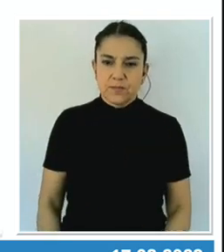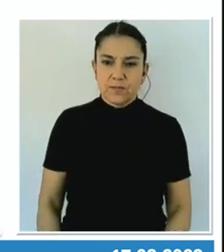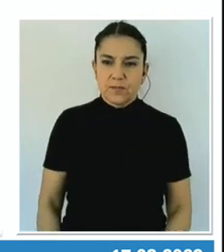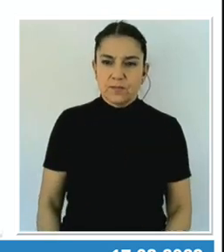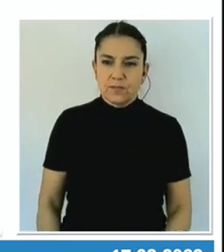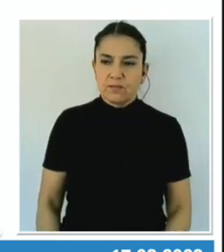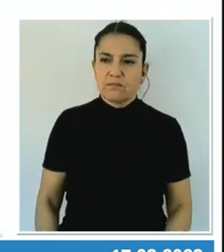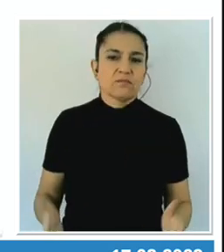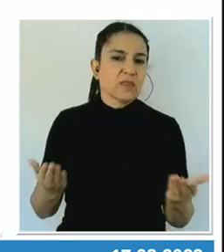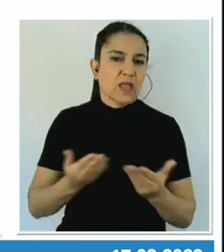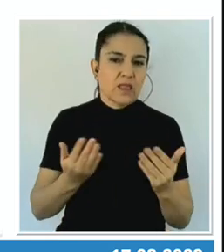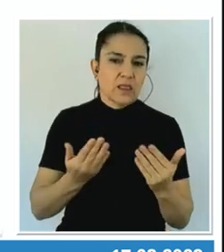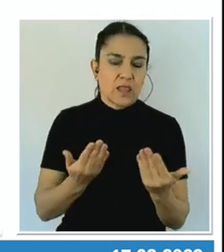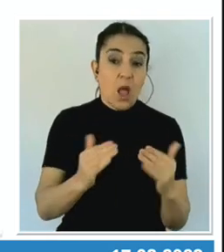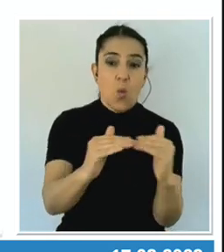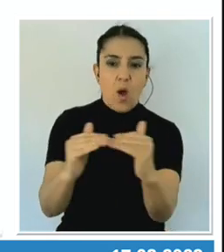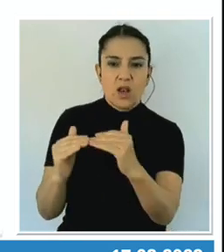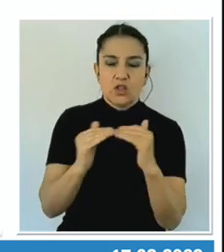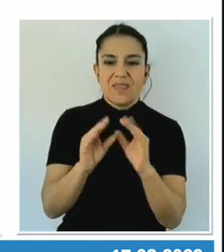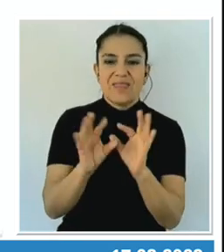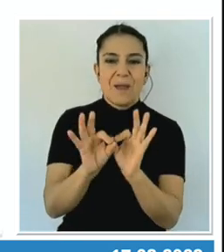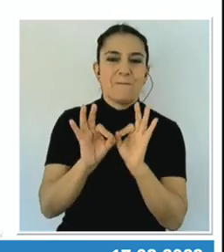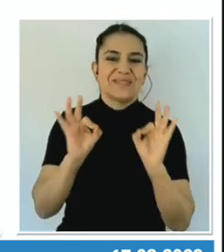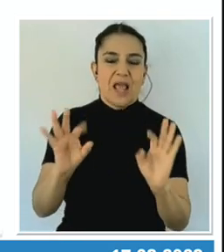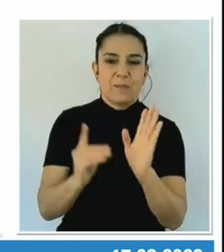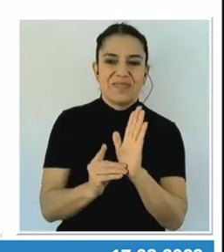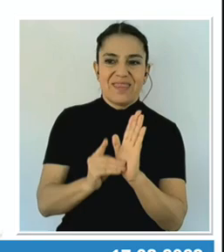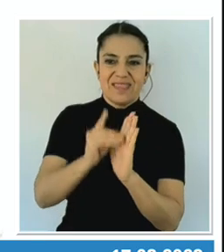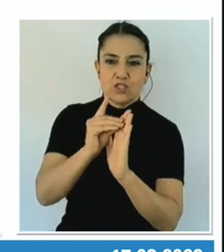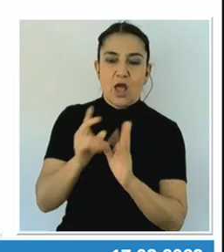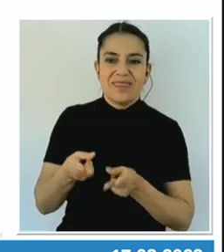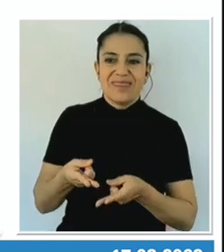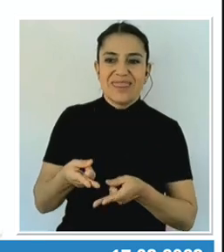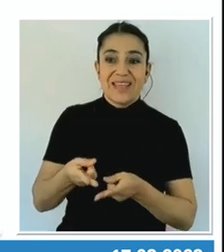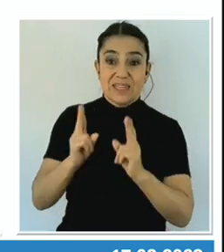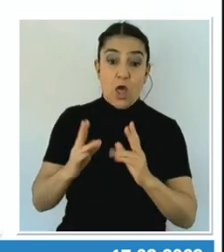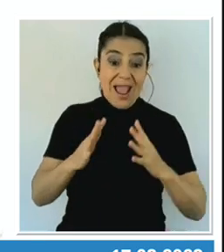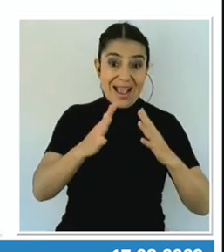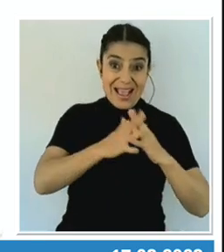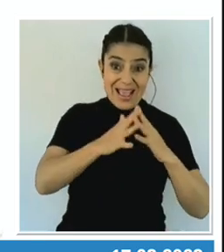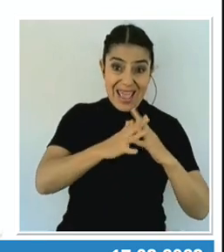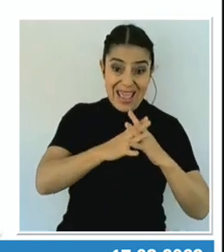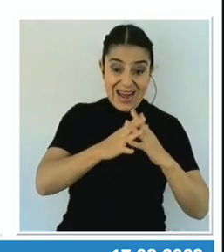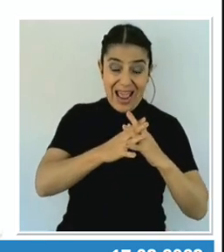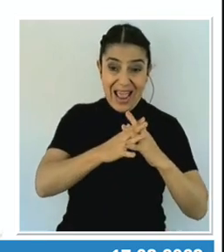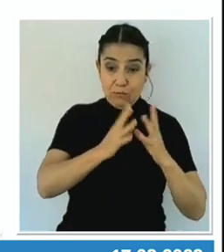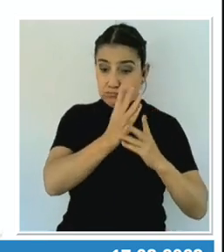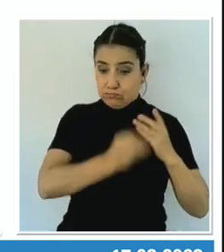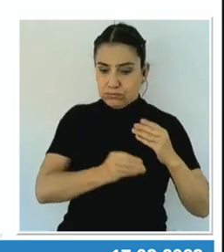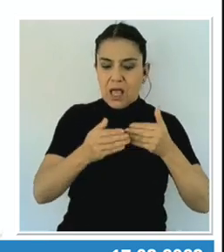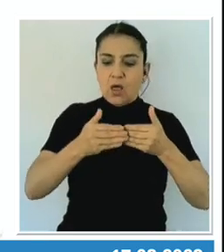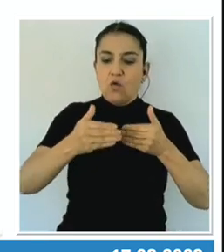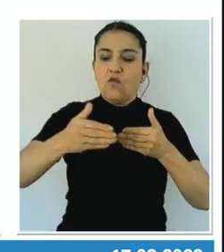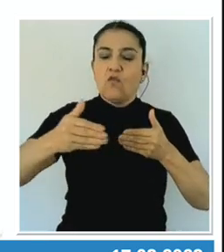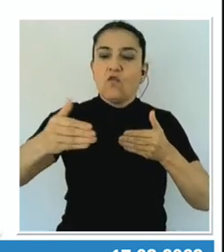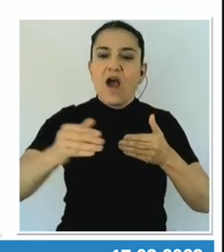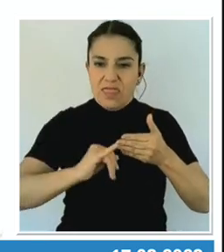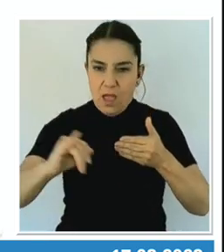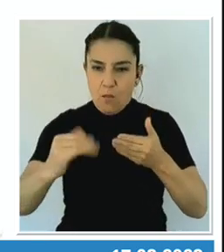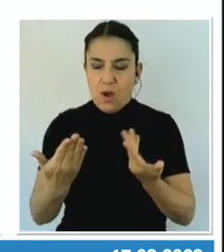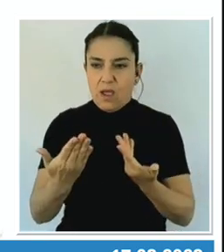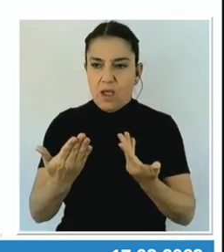está especialmente desarrollada en el derecho de posguerra porque las comunidades políticas han tomado nota de dos